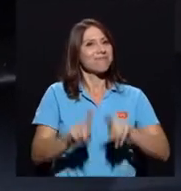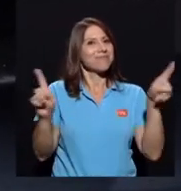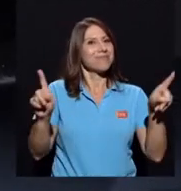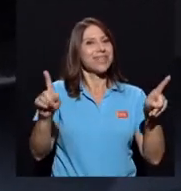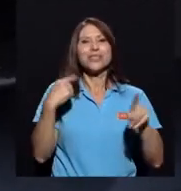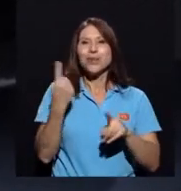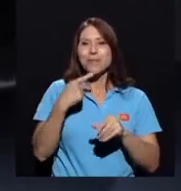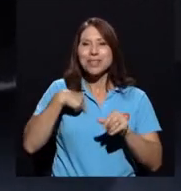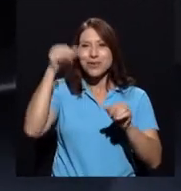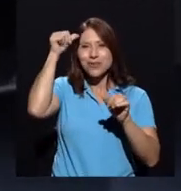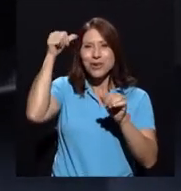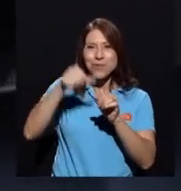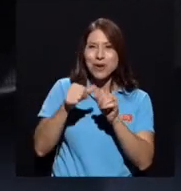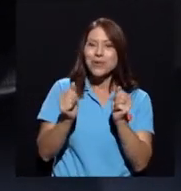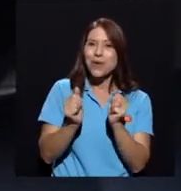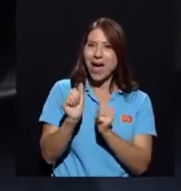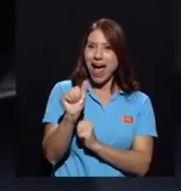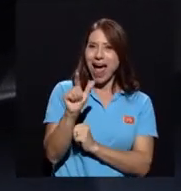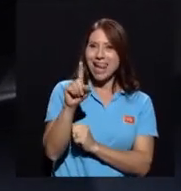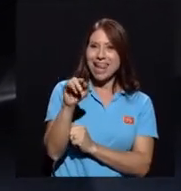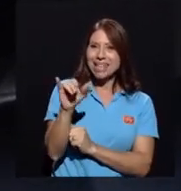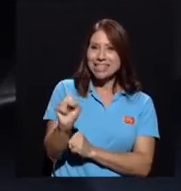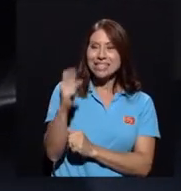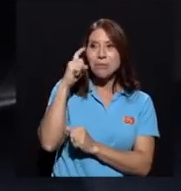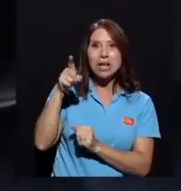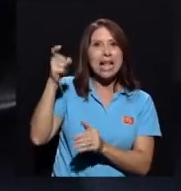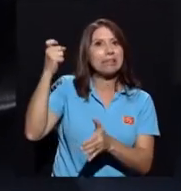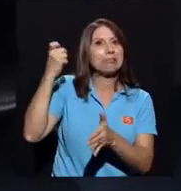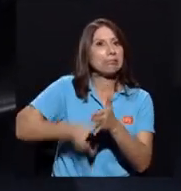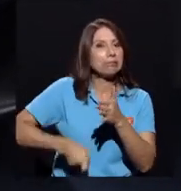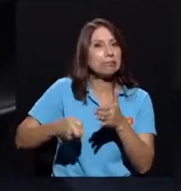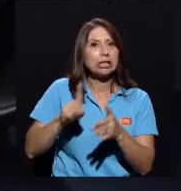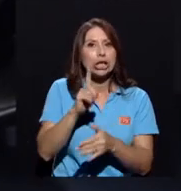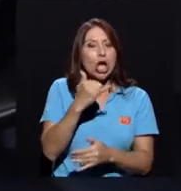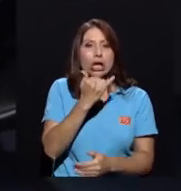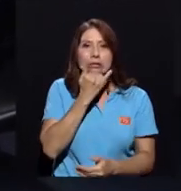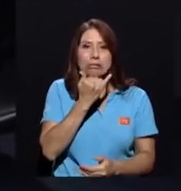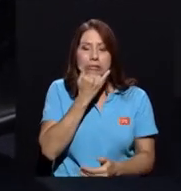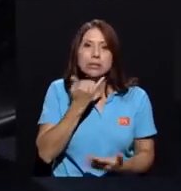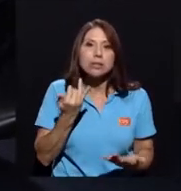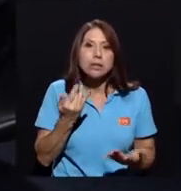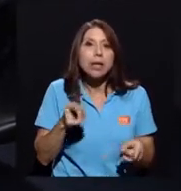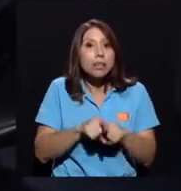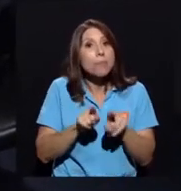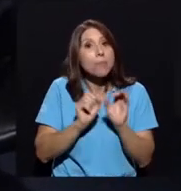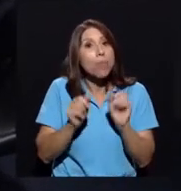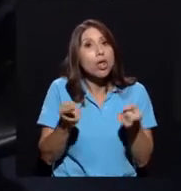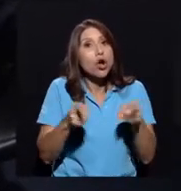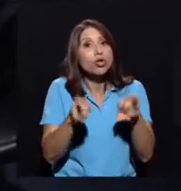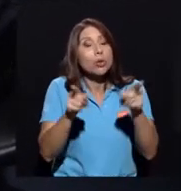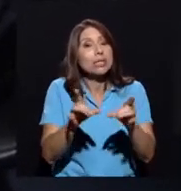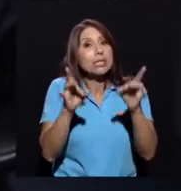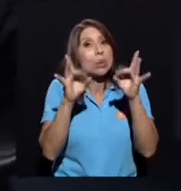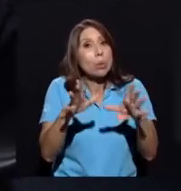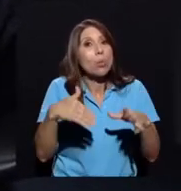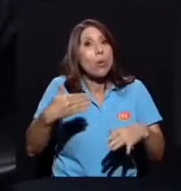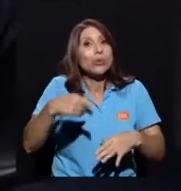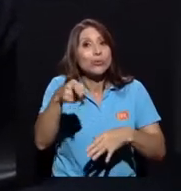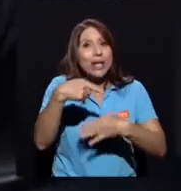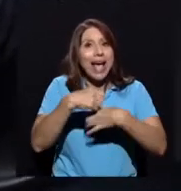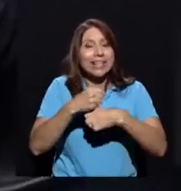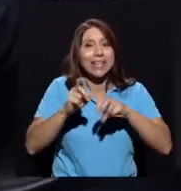precisamente riguroso en no cometer ese tipo de errores que además pueden tener consecuencias muy graves cuando estás haciendo un análisis